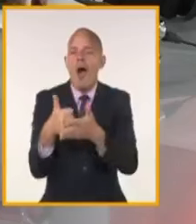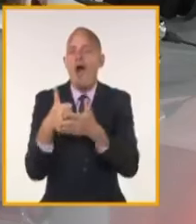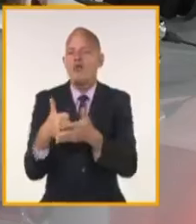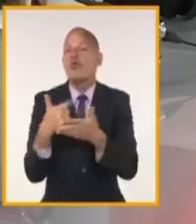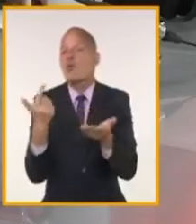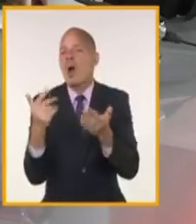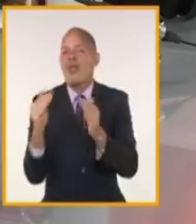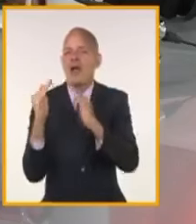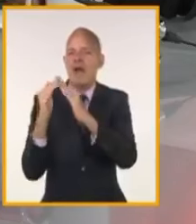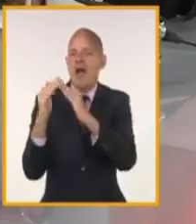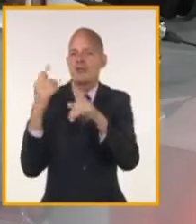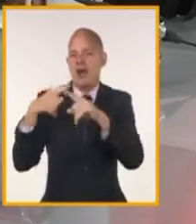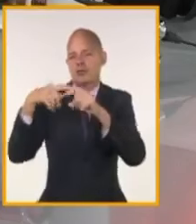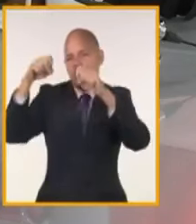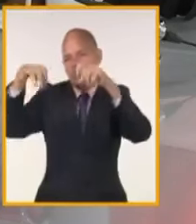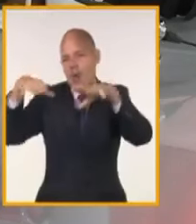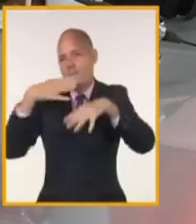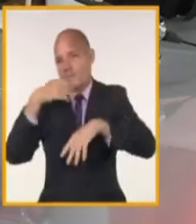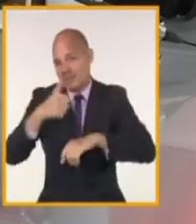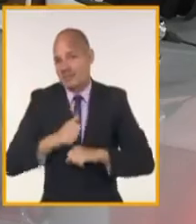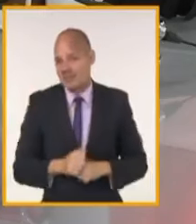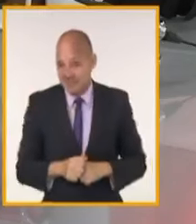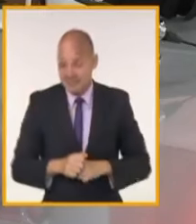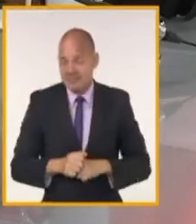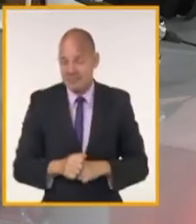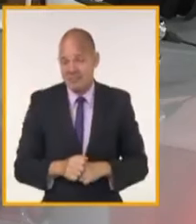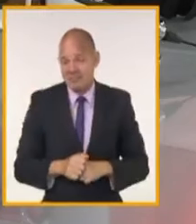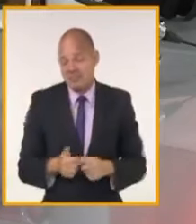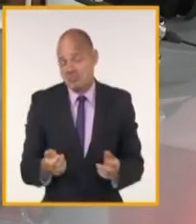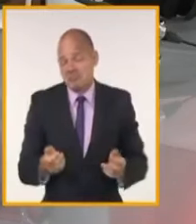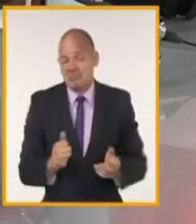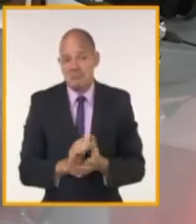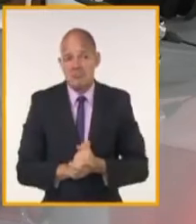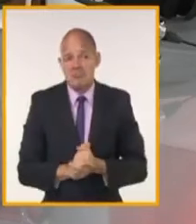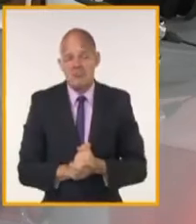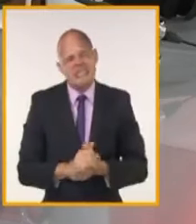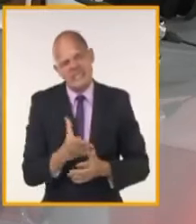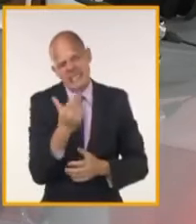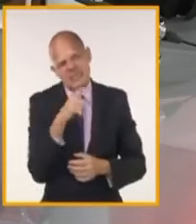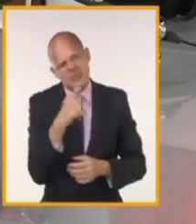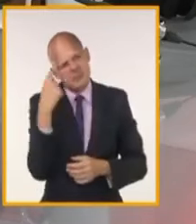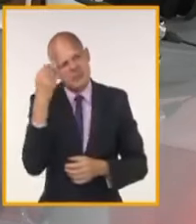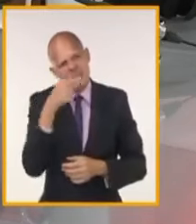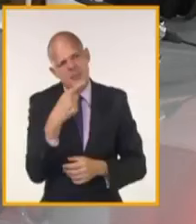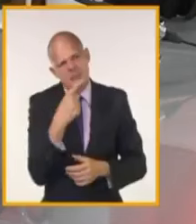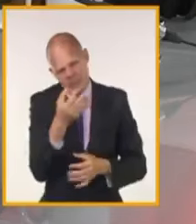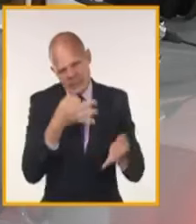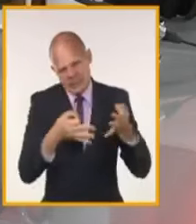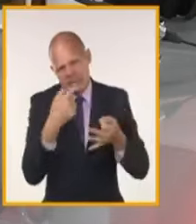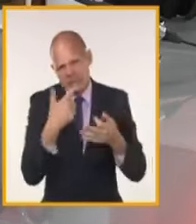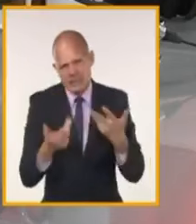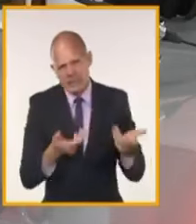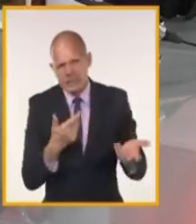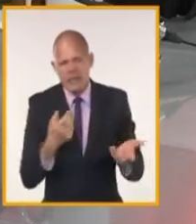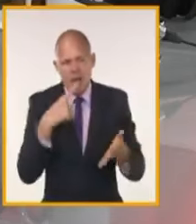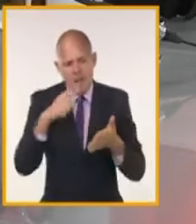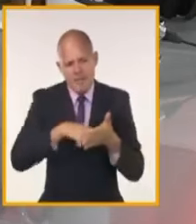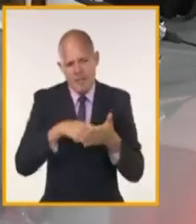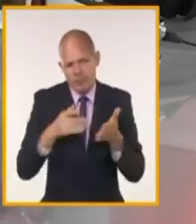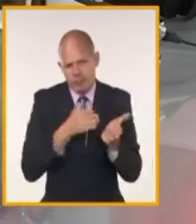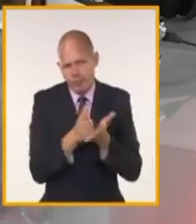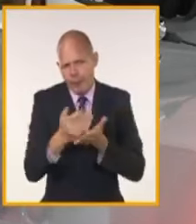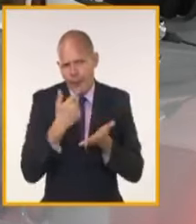eh implementarse No sé usted sabe de es sí sí sí sí explíquenos la estrategia Cómo va